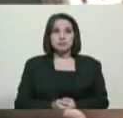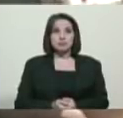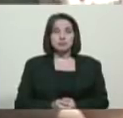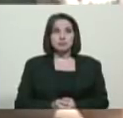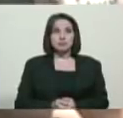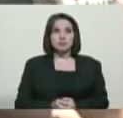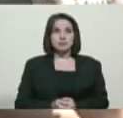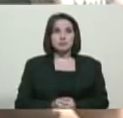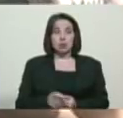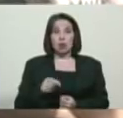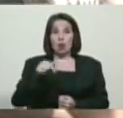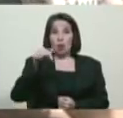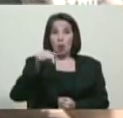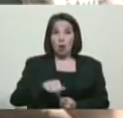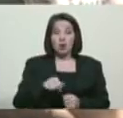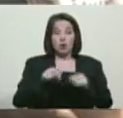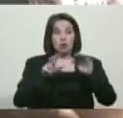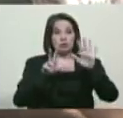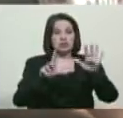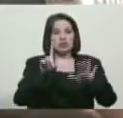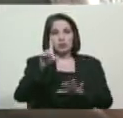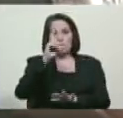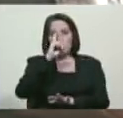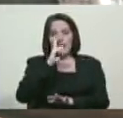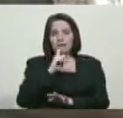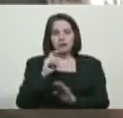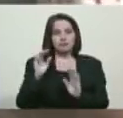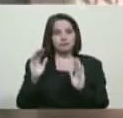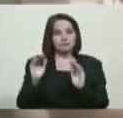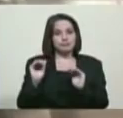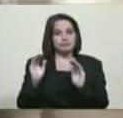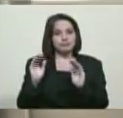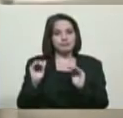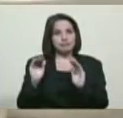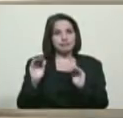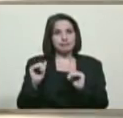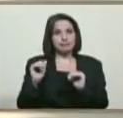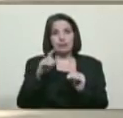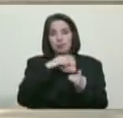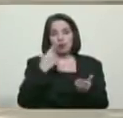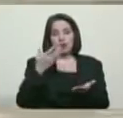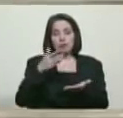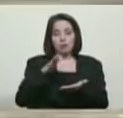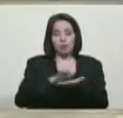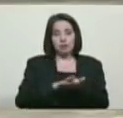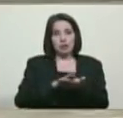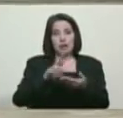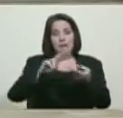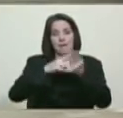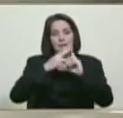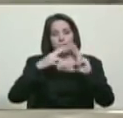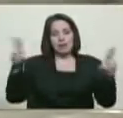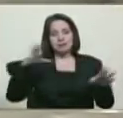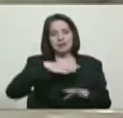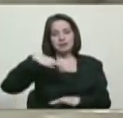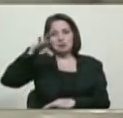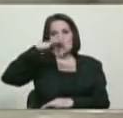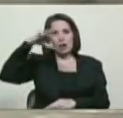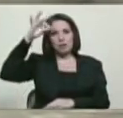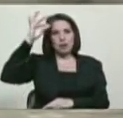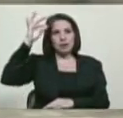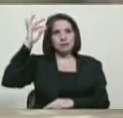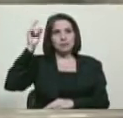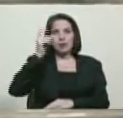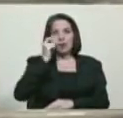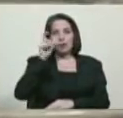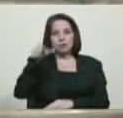Hoy, a sus 81 años, el pueblo venezolano lo despide con honor y gloria. Paz a su alma. Baker Díaz,